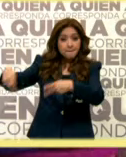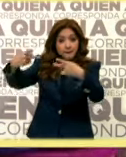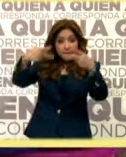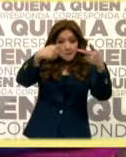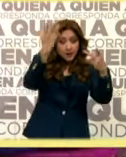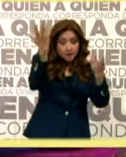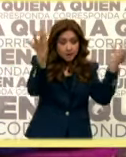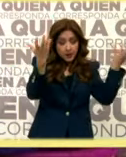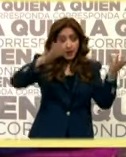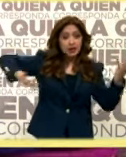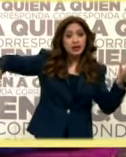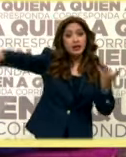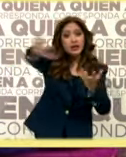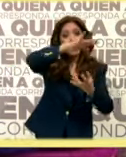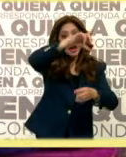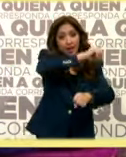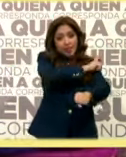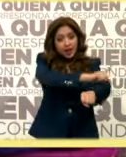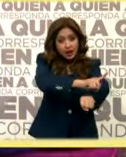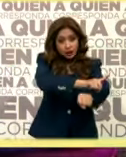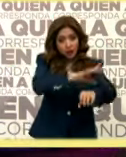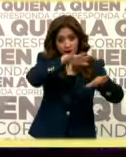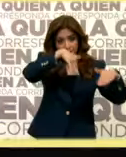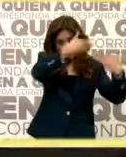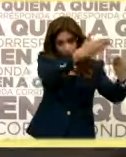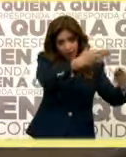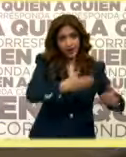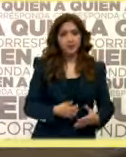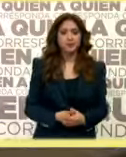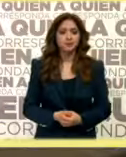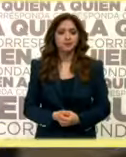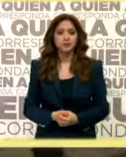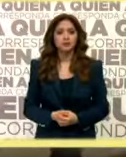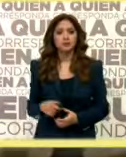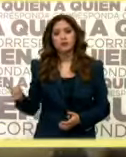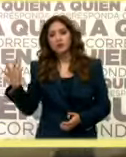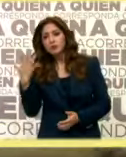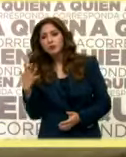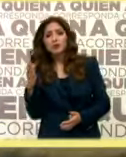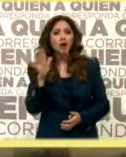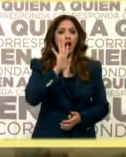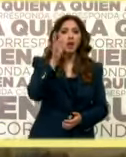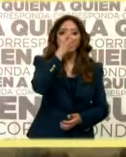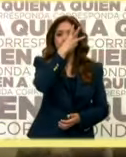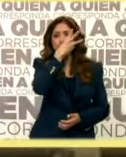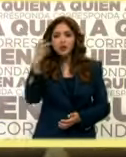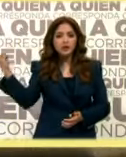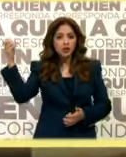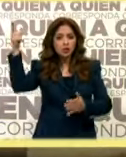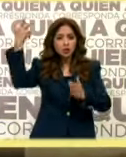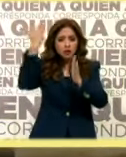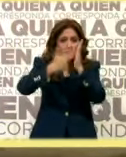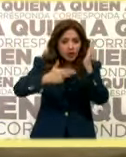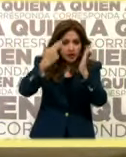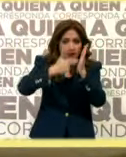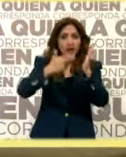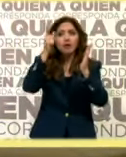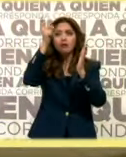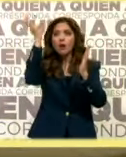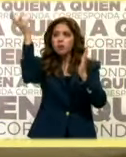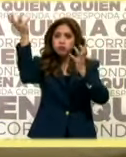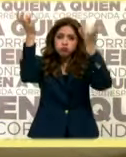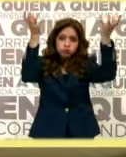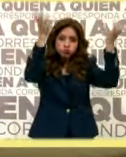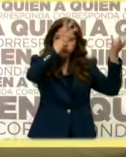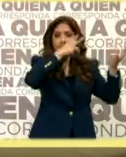piezas en la explanada delegacional. Porque en Tlalpujahua existen alrededor de 300 talleres que producen esfera, y no